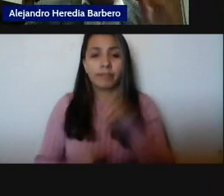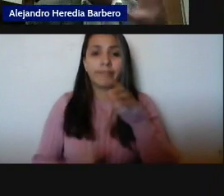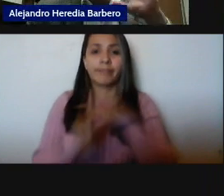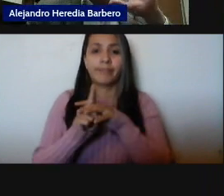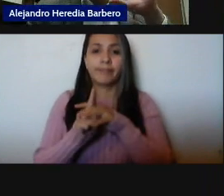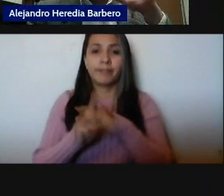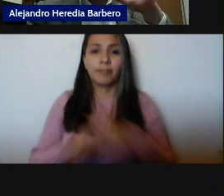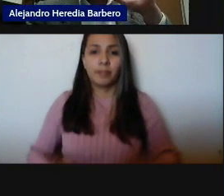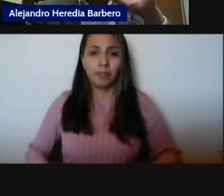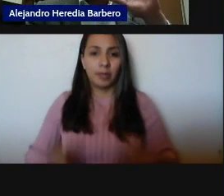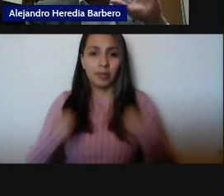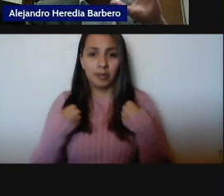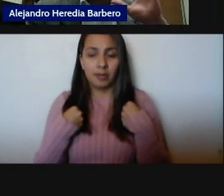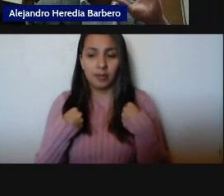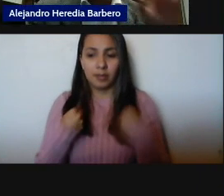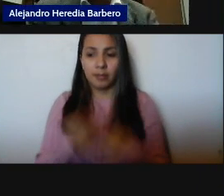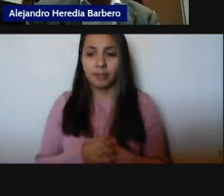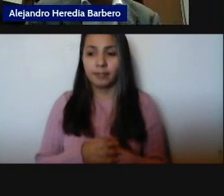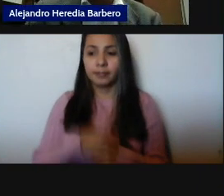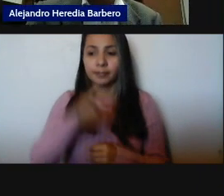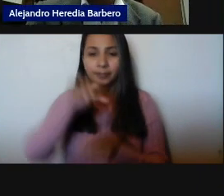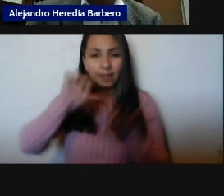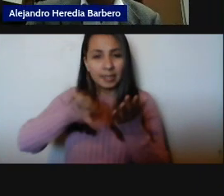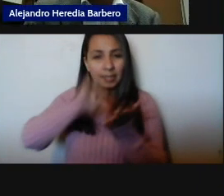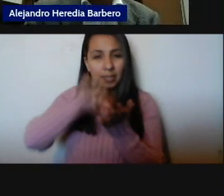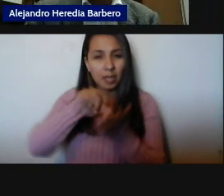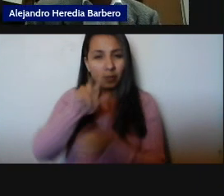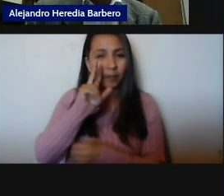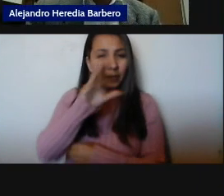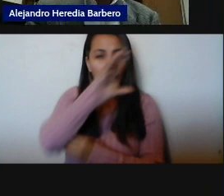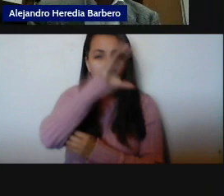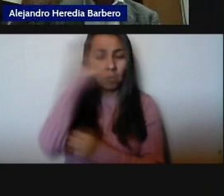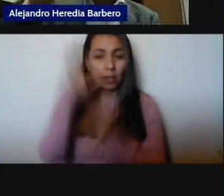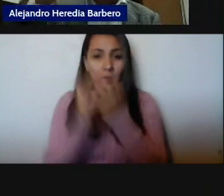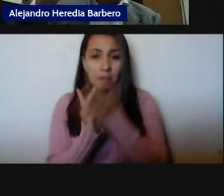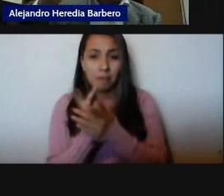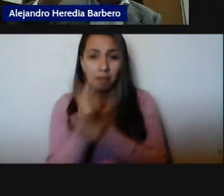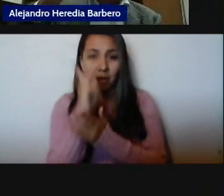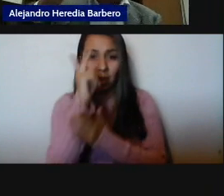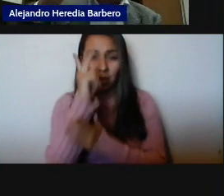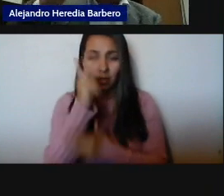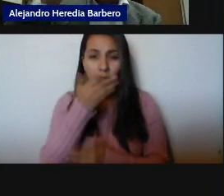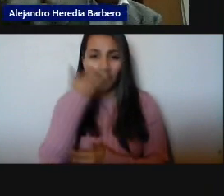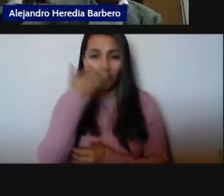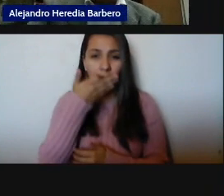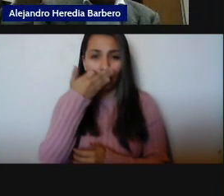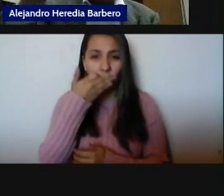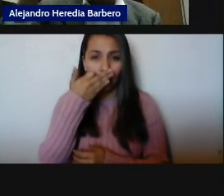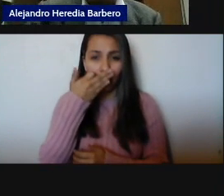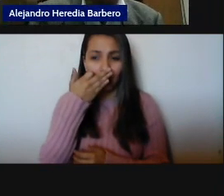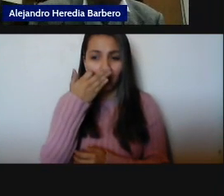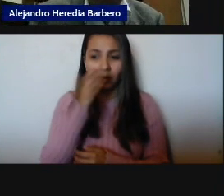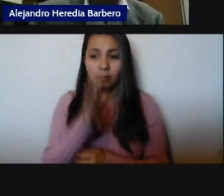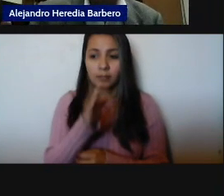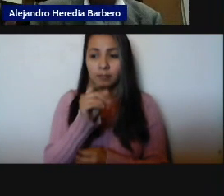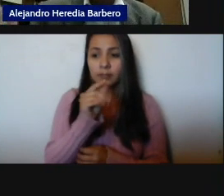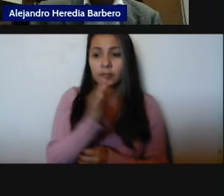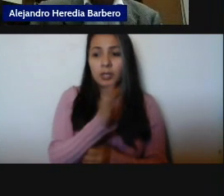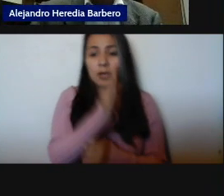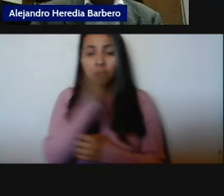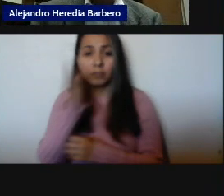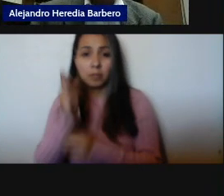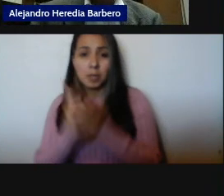Entonces, en las imágenes de medio tenemos una planta con flor. Ahora, en las imágenes de arriba a la derecha es una